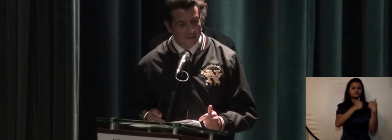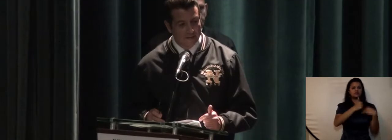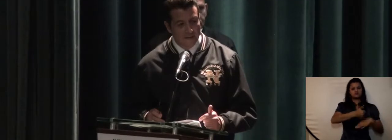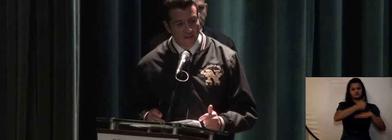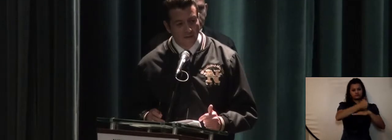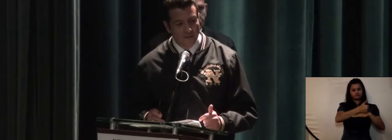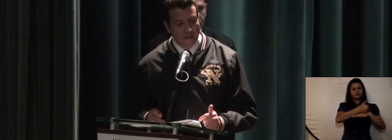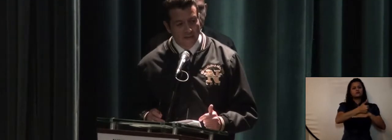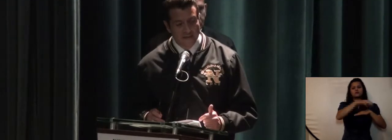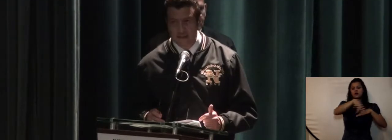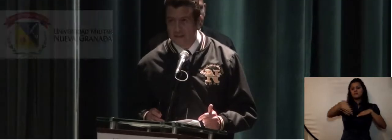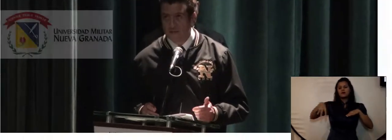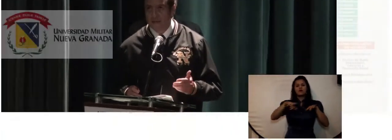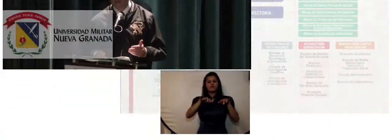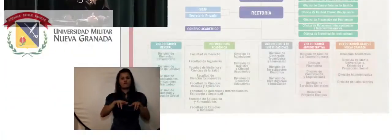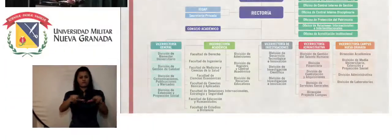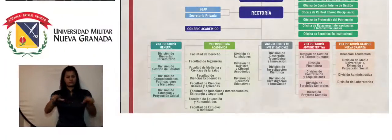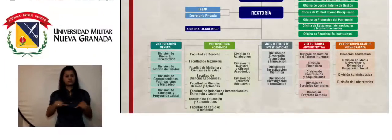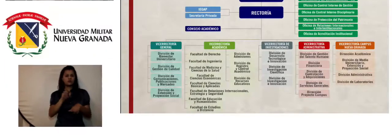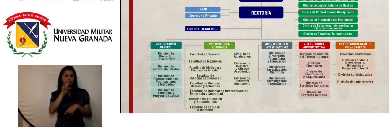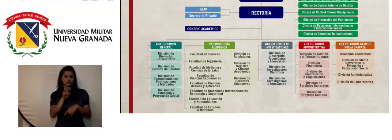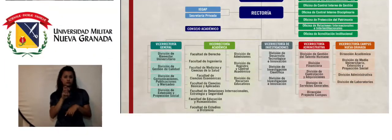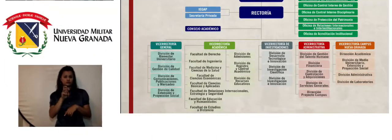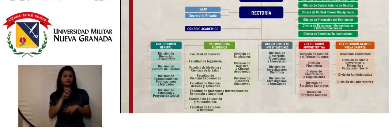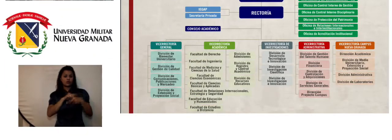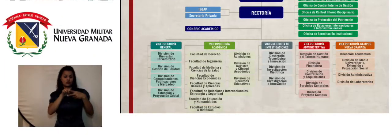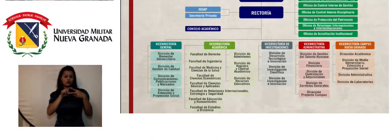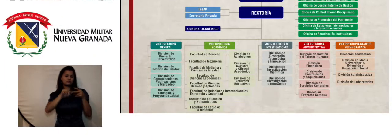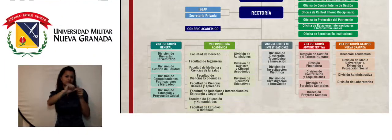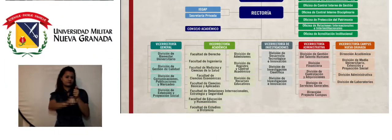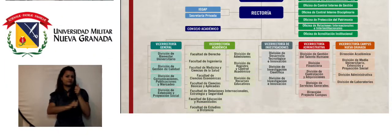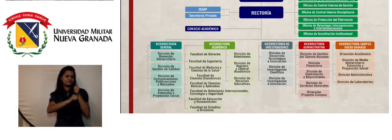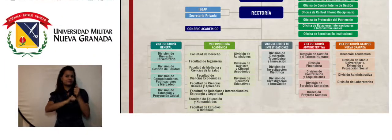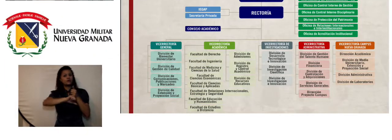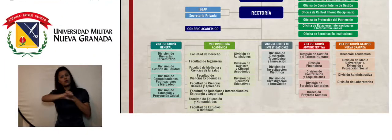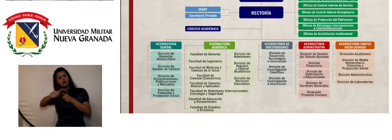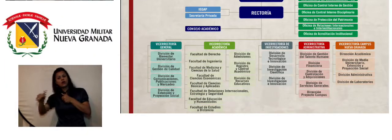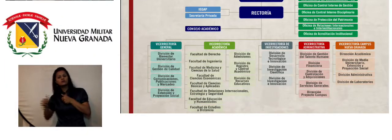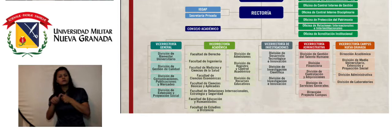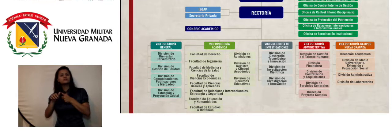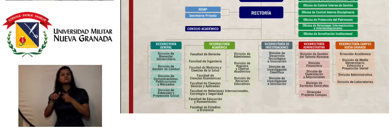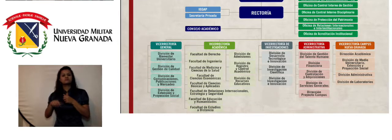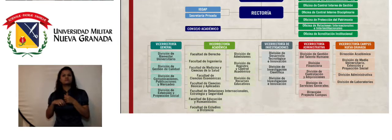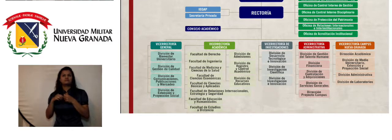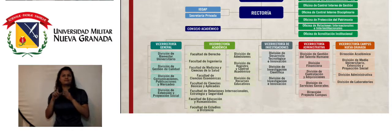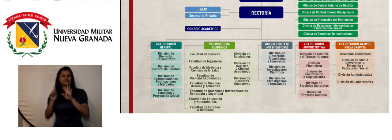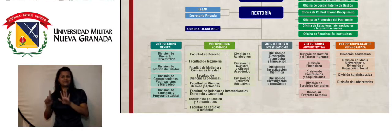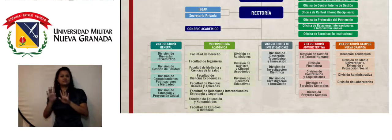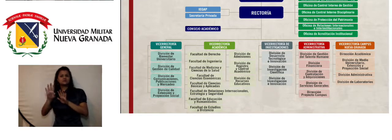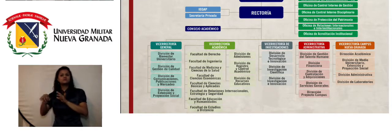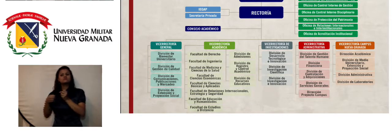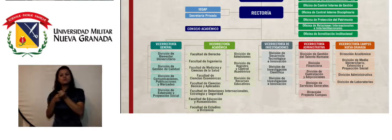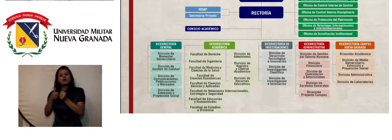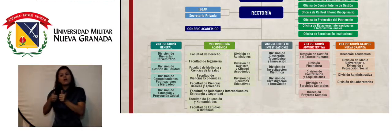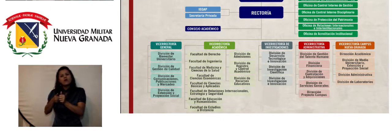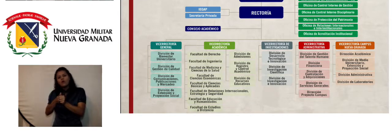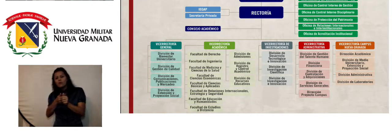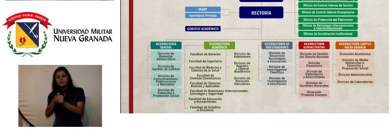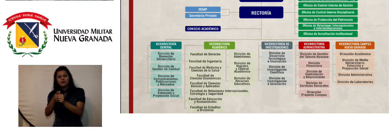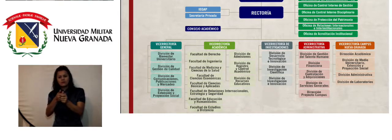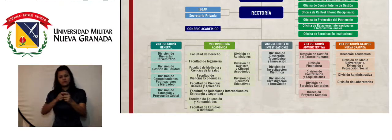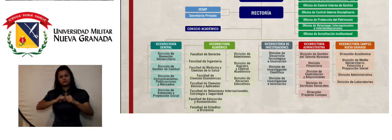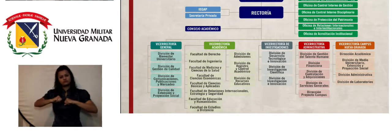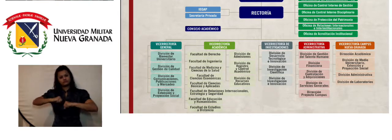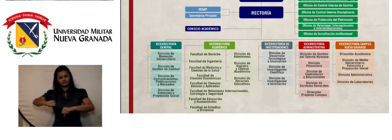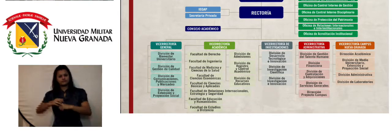oficinas dos de ellas asesoras y las otras de acompañamiento a asesoría institucional un instituto de estudios geoestratégicos y asuntos